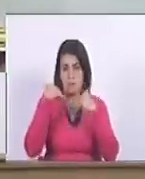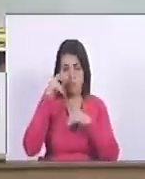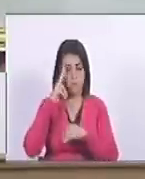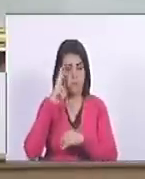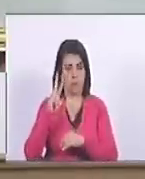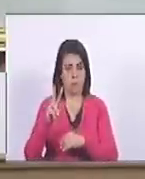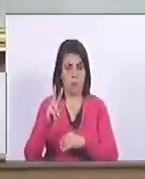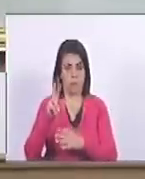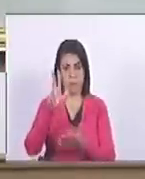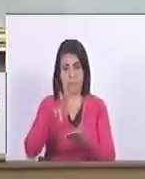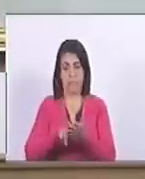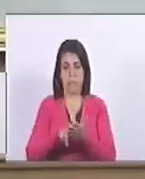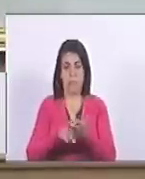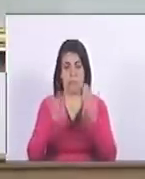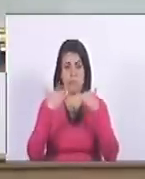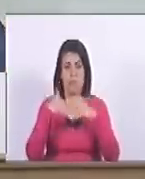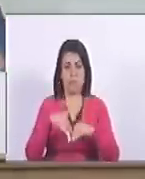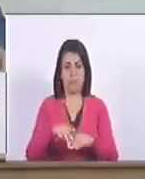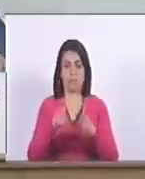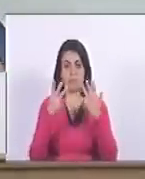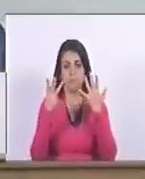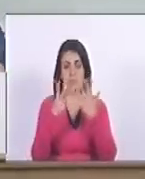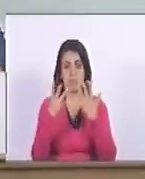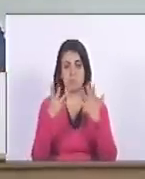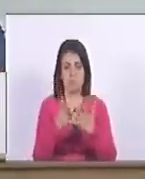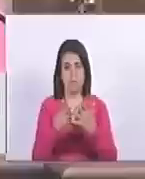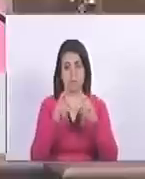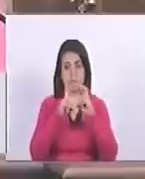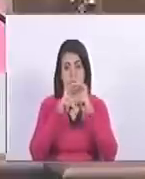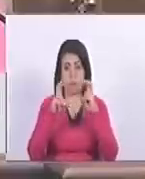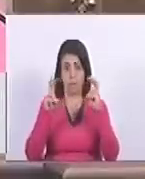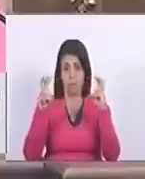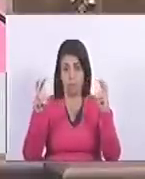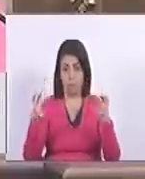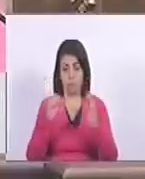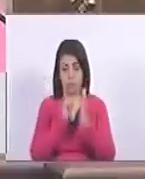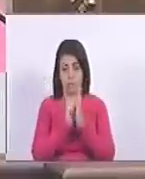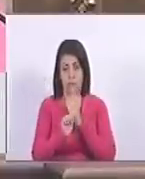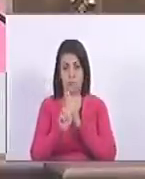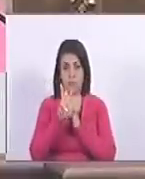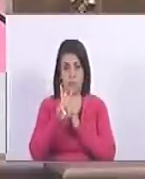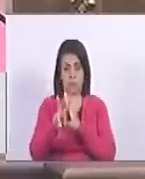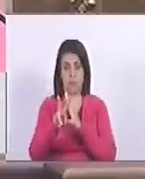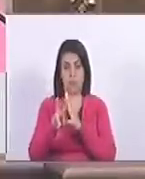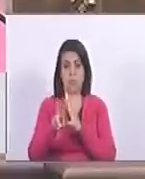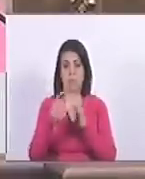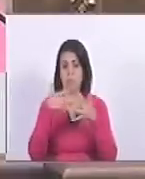al epígrafe, aprobado, siguiente. Octavo, se propone modificar el artículo 3, el